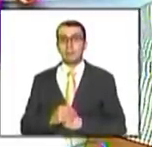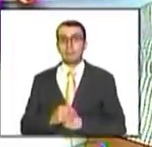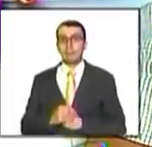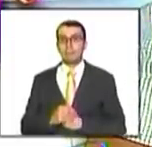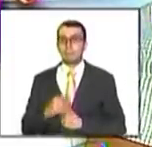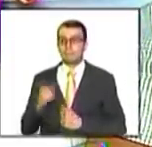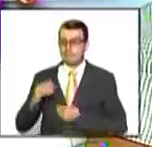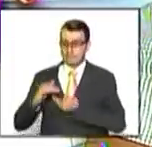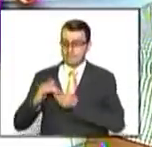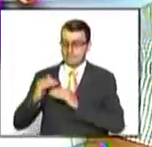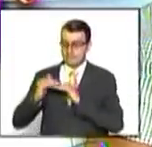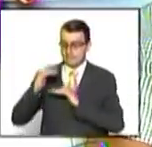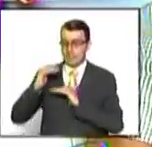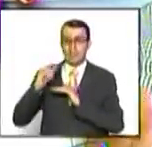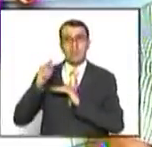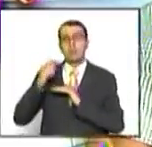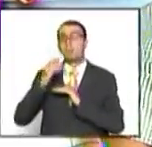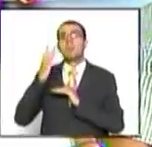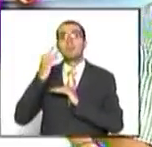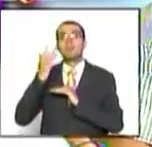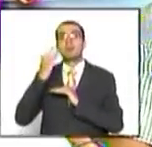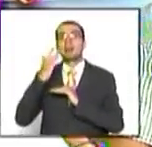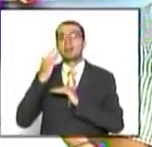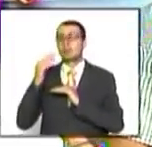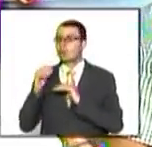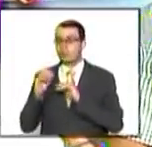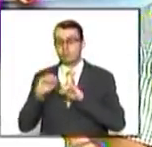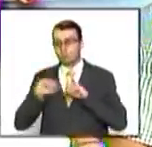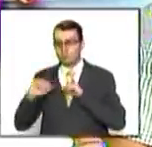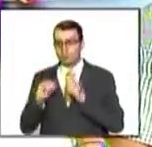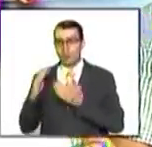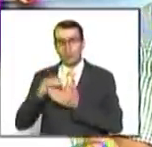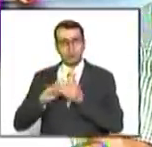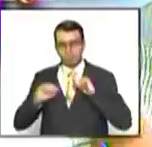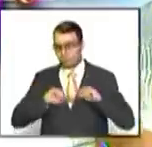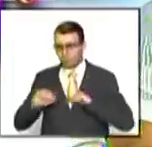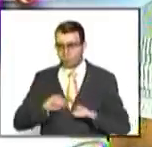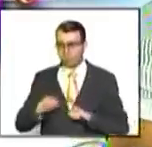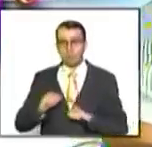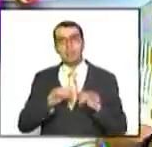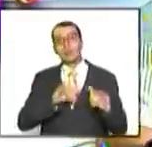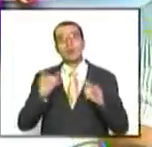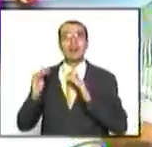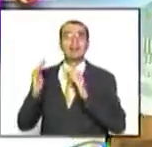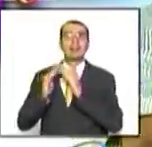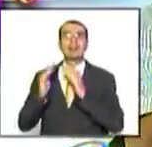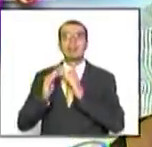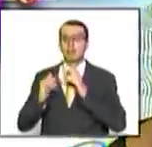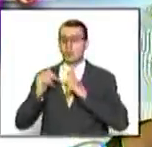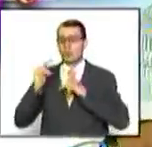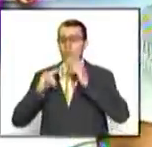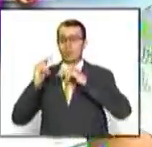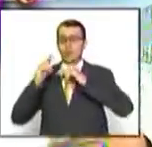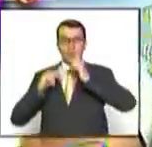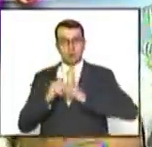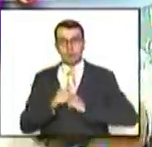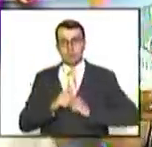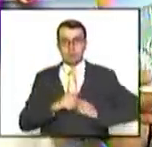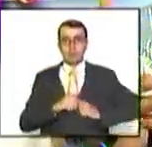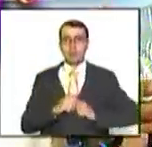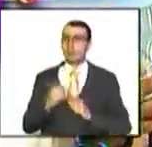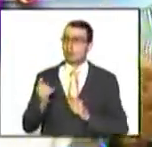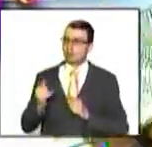cuando libera sus factores de crecimiento, es como cuando uno está construyendo una casa. ¿Y los factores de crecimiento qué es? Son los